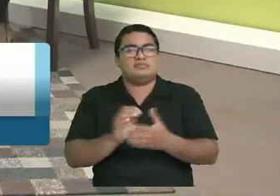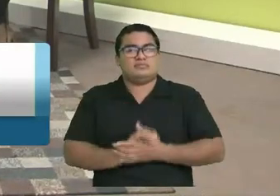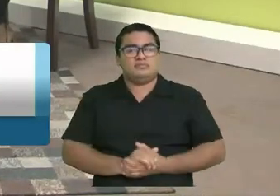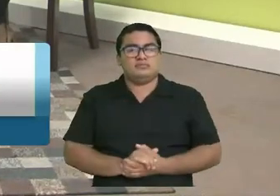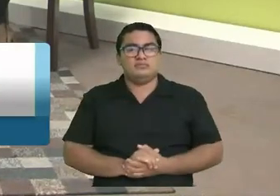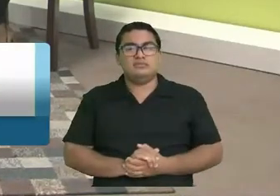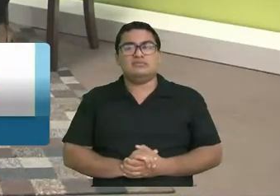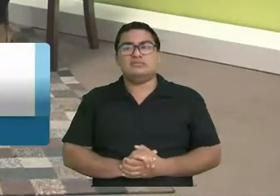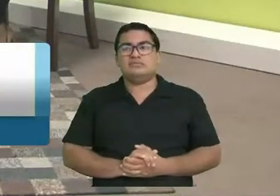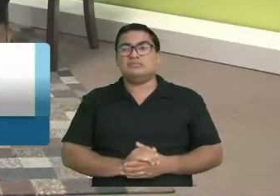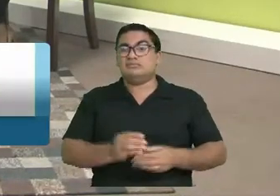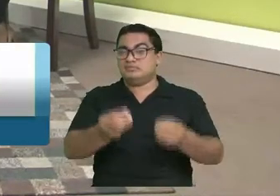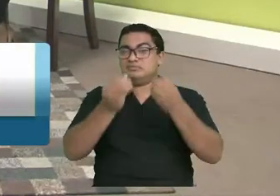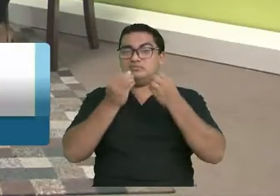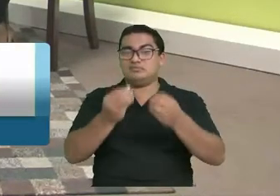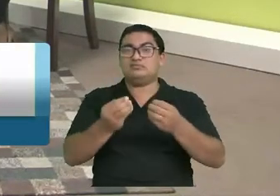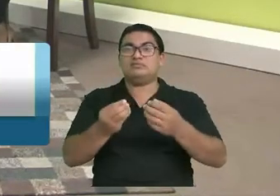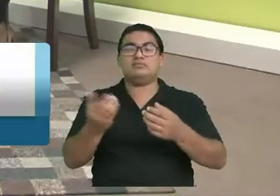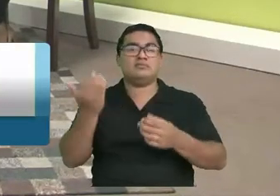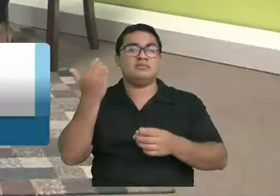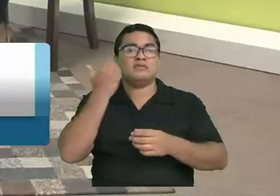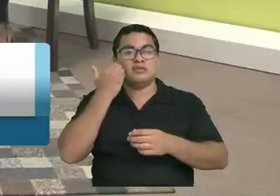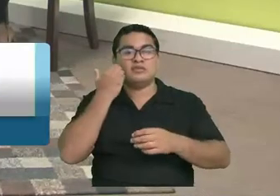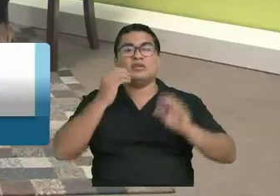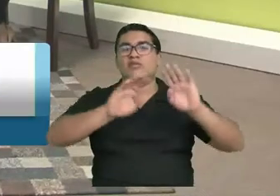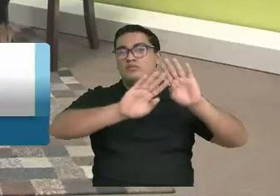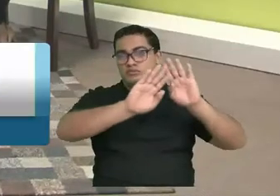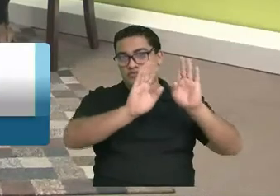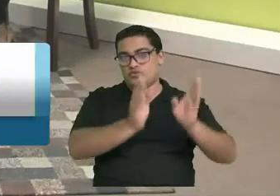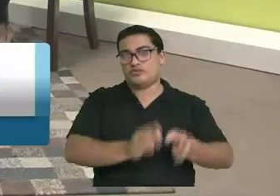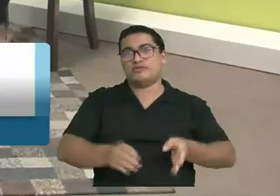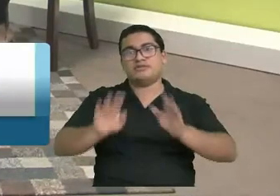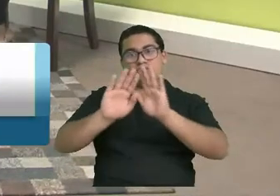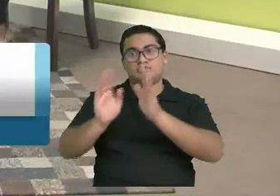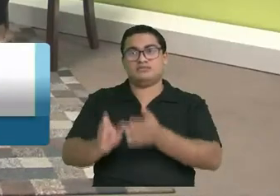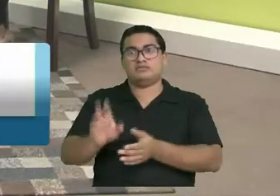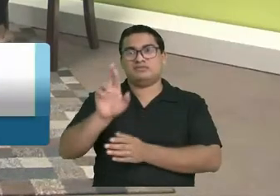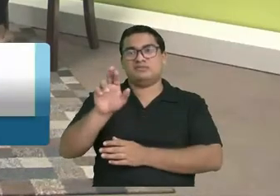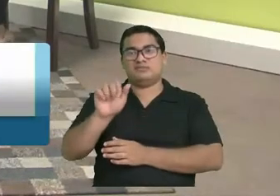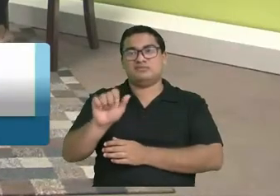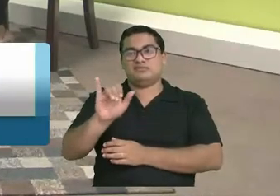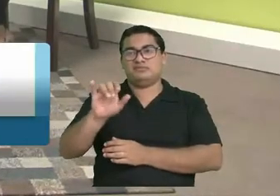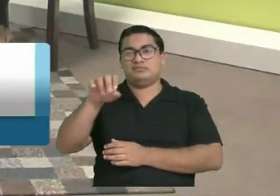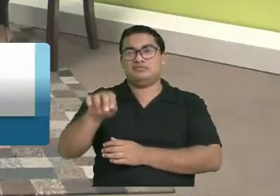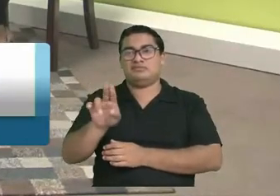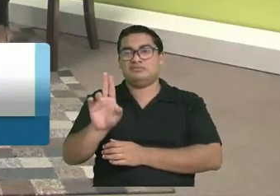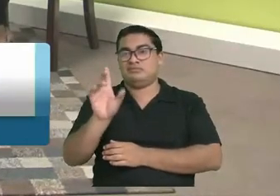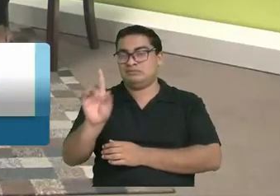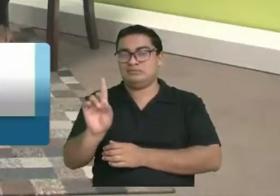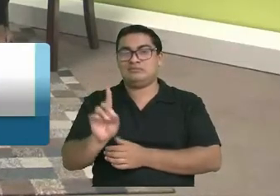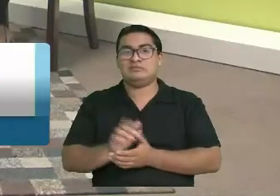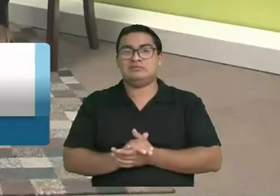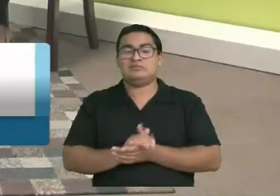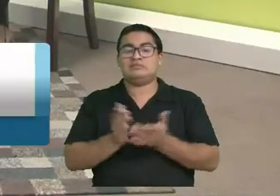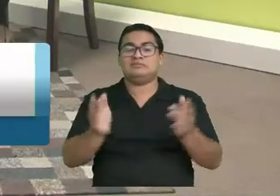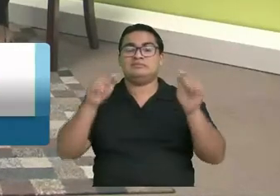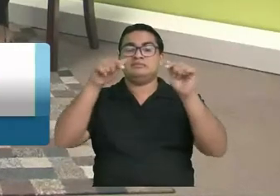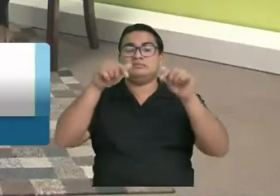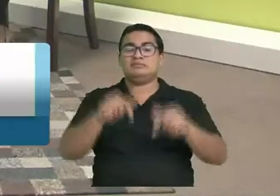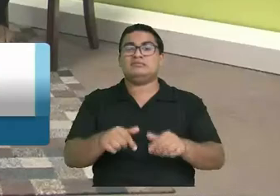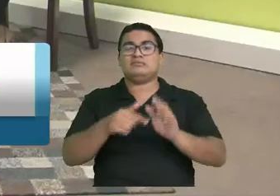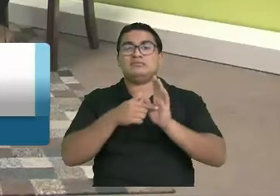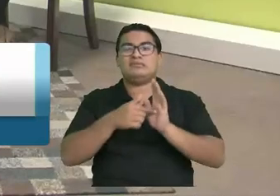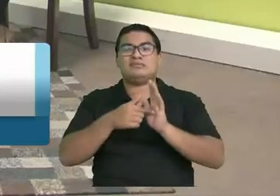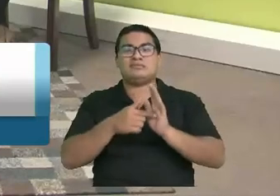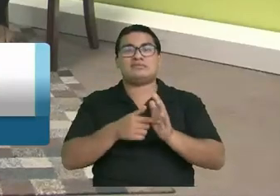mira género? Es más frecuente en el sexo femenino, es más frecuente, al igual que las enfermedades autoinmunes. Sí. Ok, ahora,